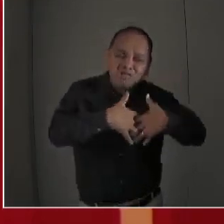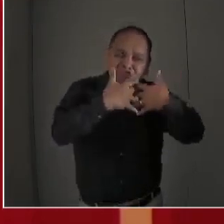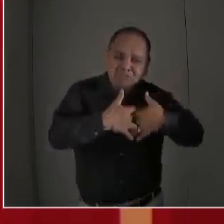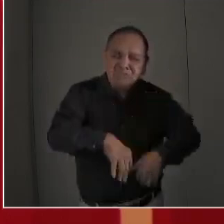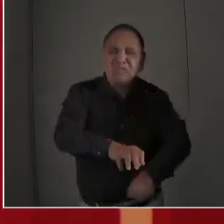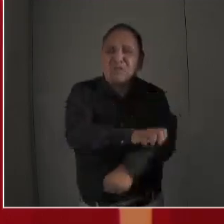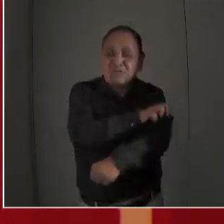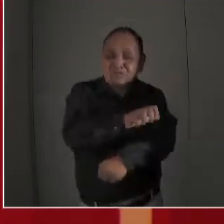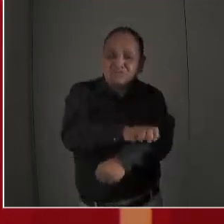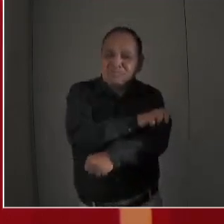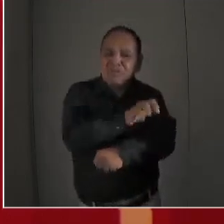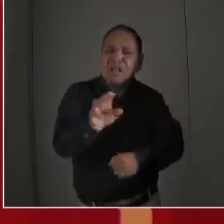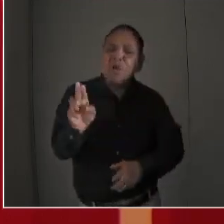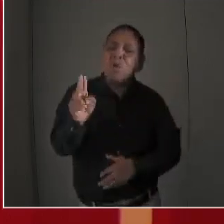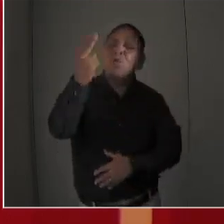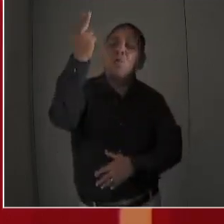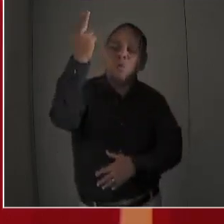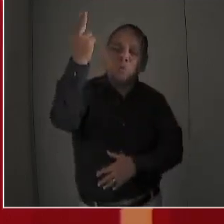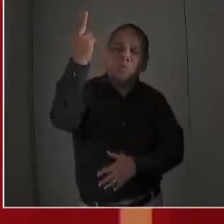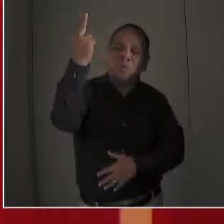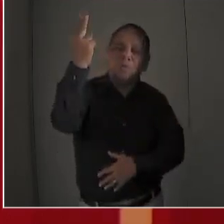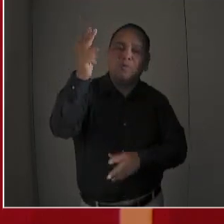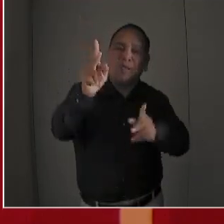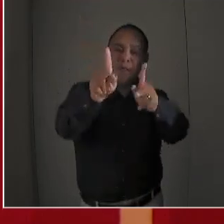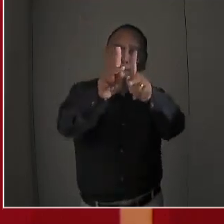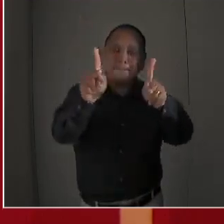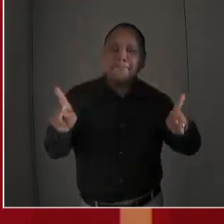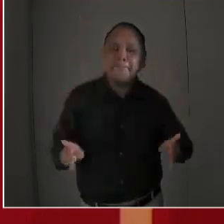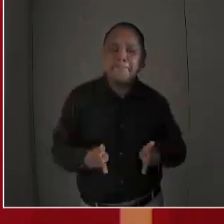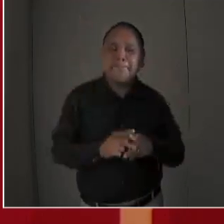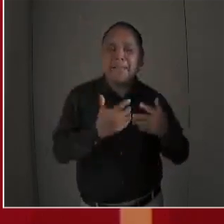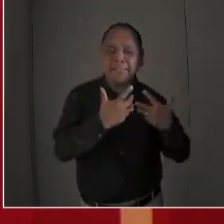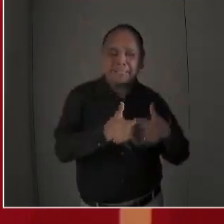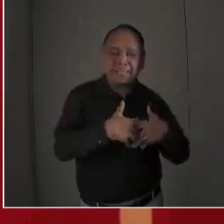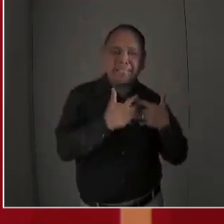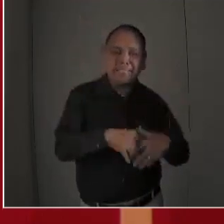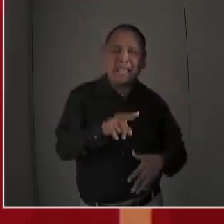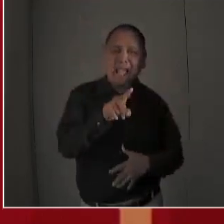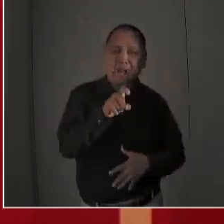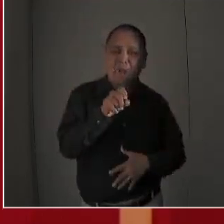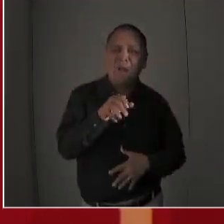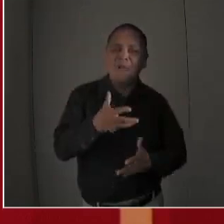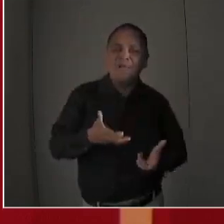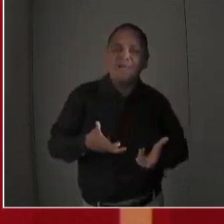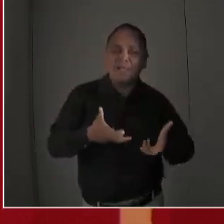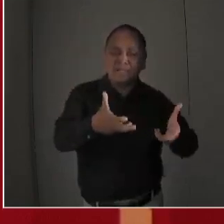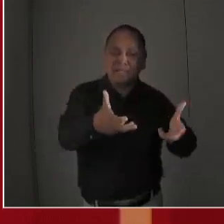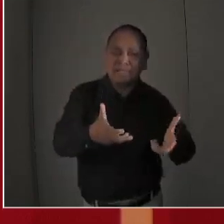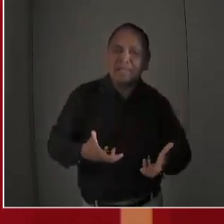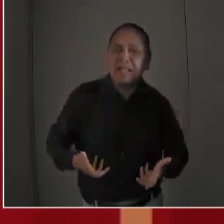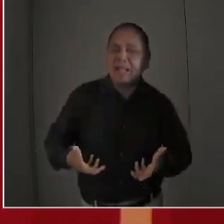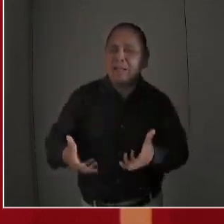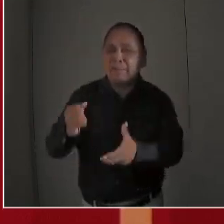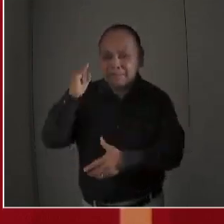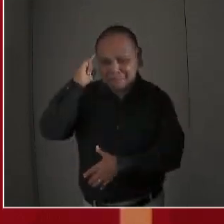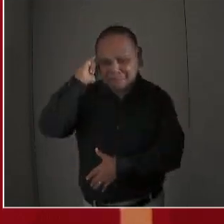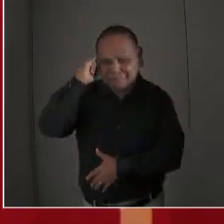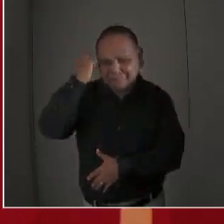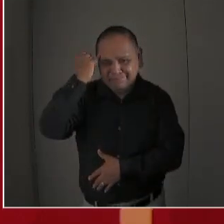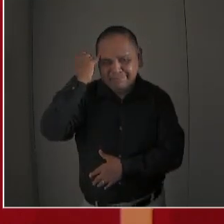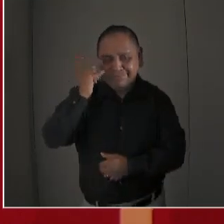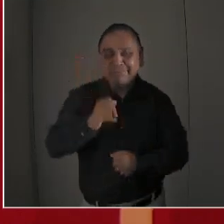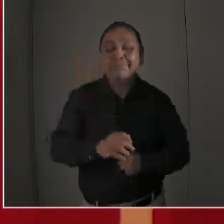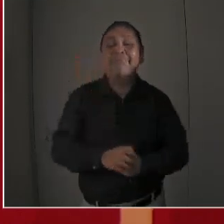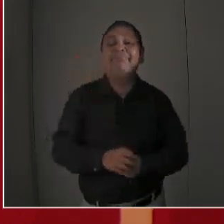eléctrica, universidades, parques, hidroeléctricas, carreteras, caminos rurales y